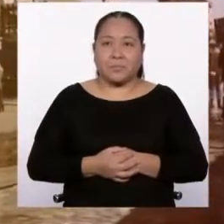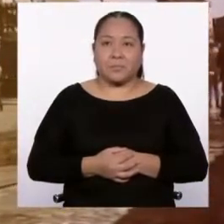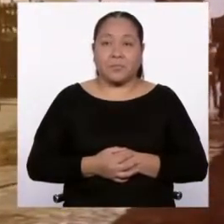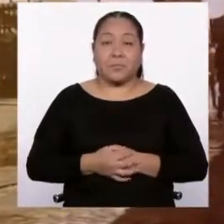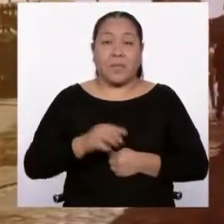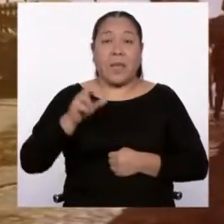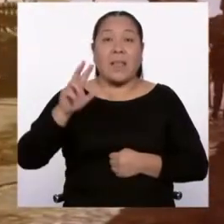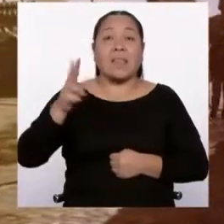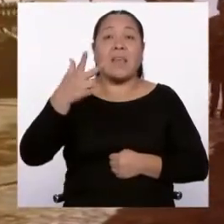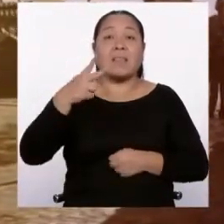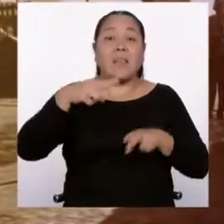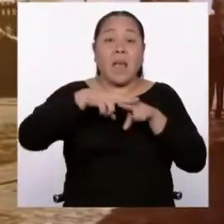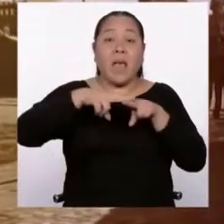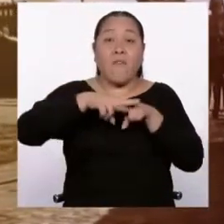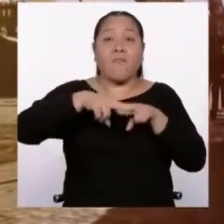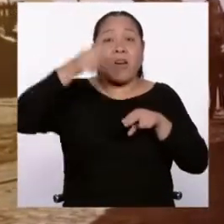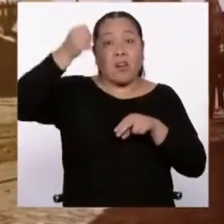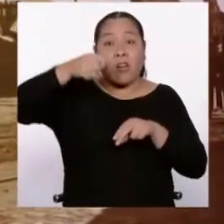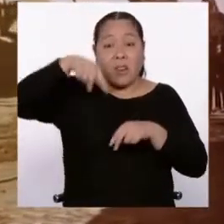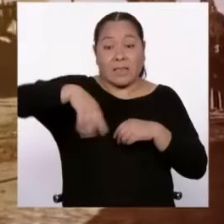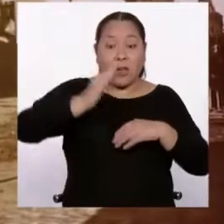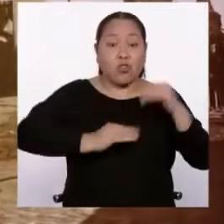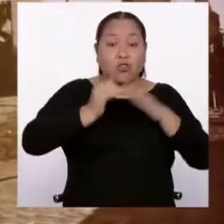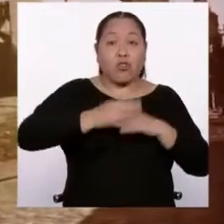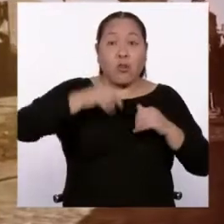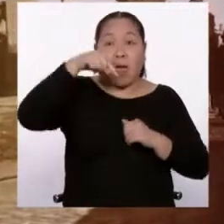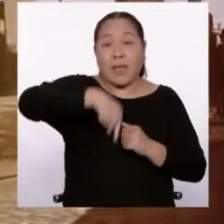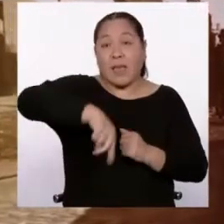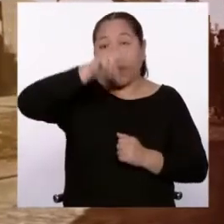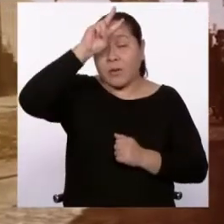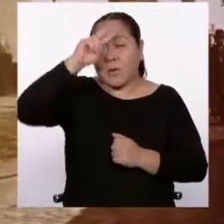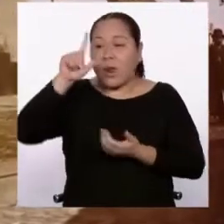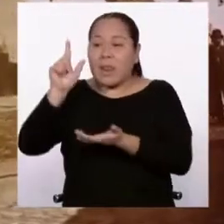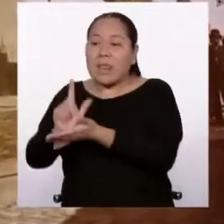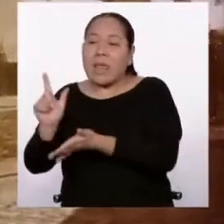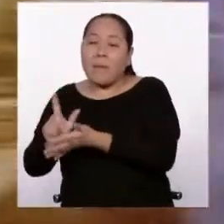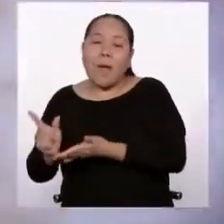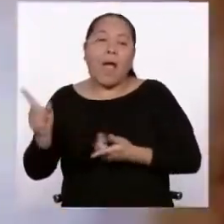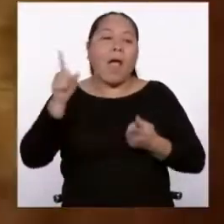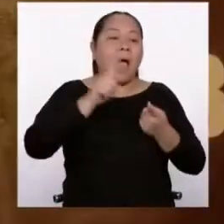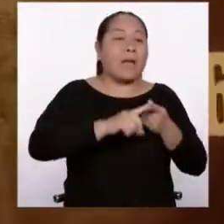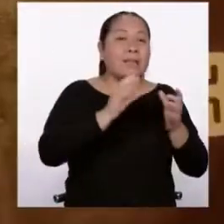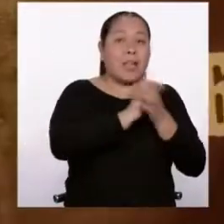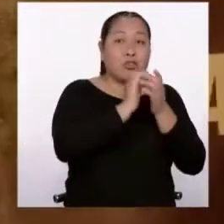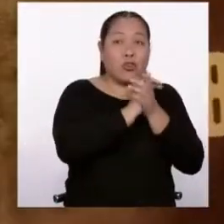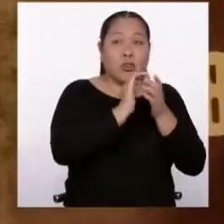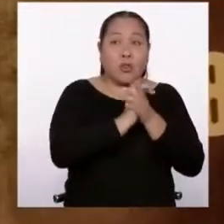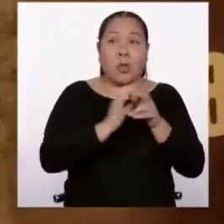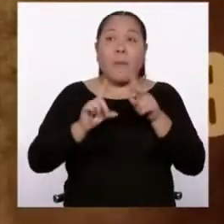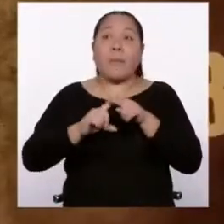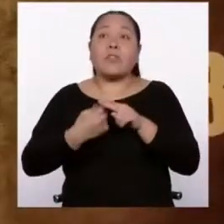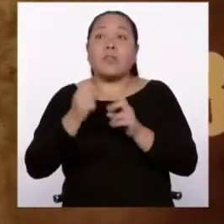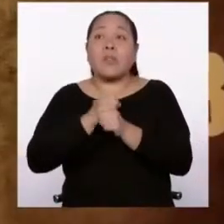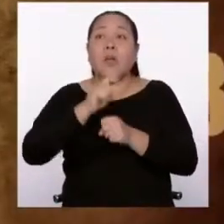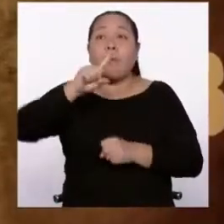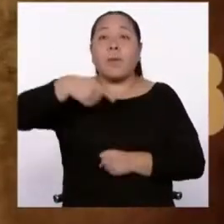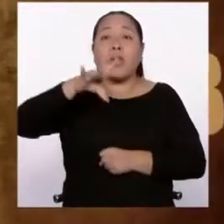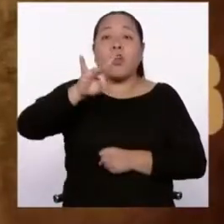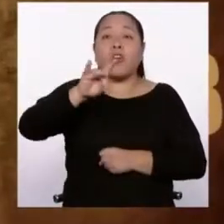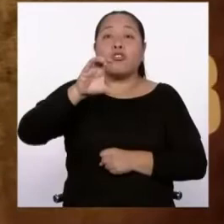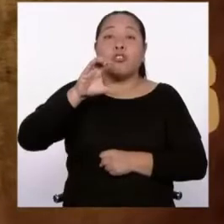El tercer ferrocarril construido en el Perú fue el Lima-Chorrillos, inaugurado en